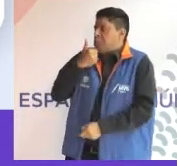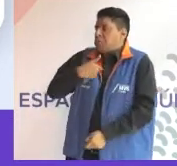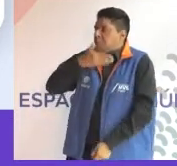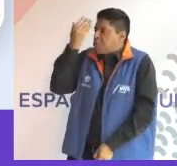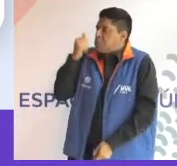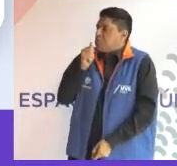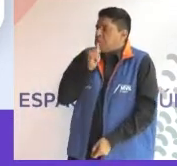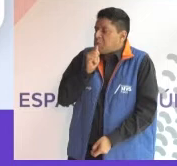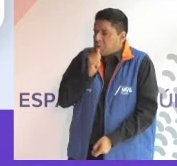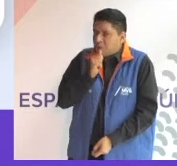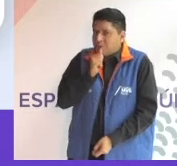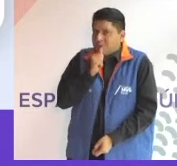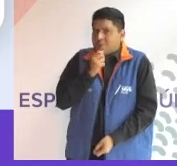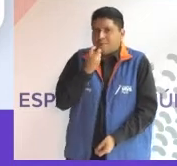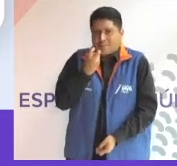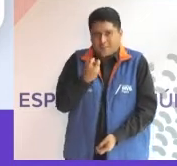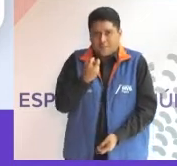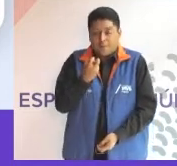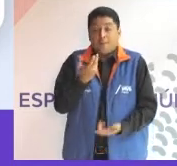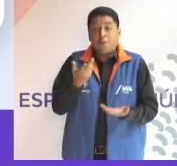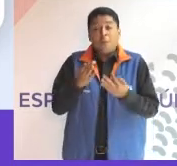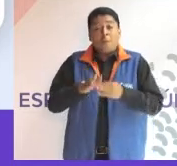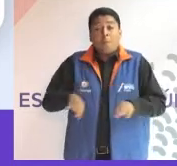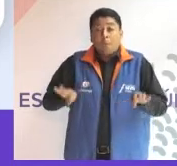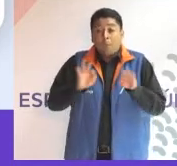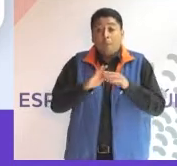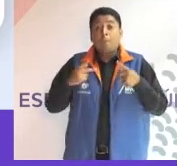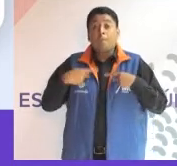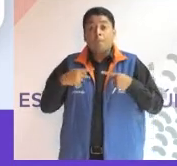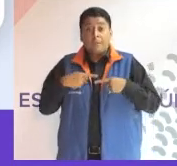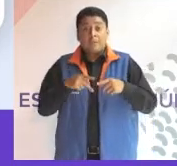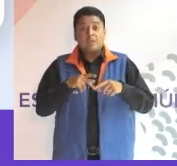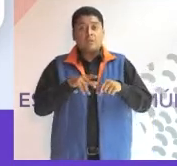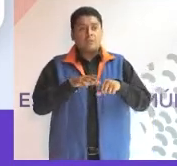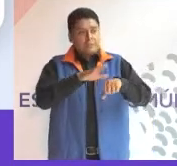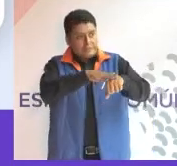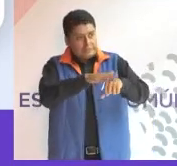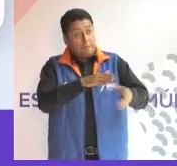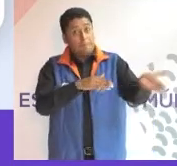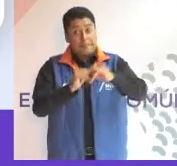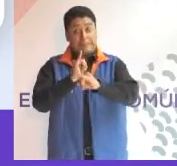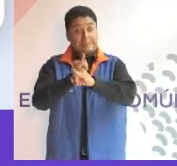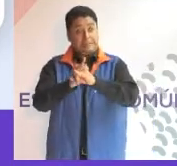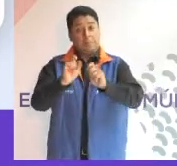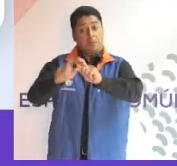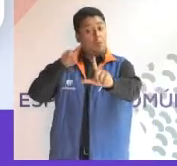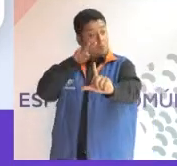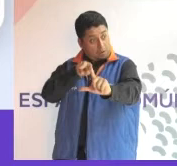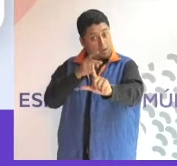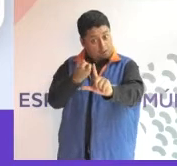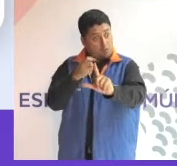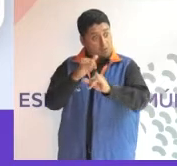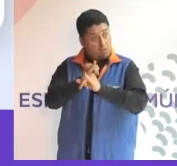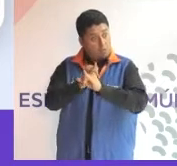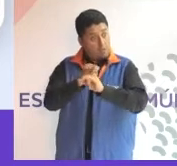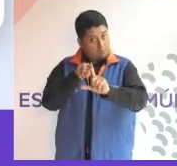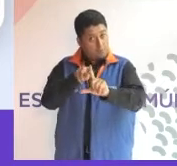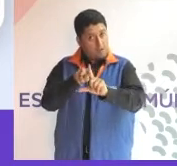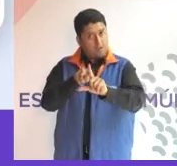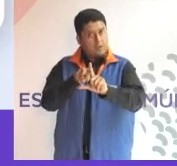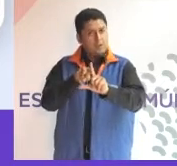concentrar la atención de la gente, no a que mire una página web que hay 1 millón, sino que de alguna manera